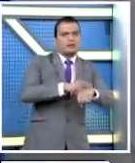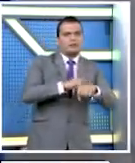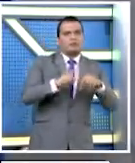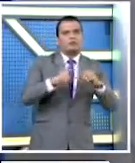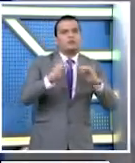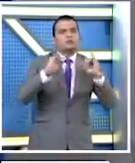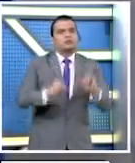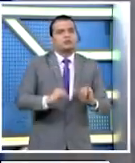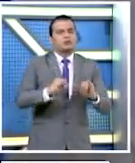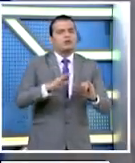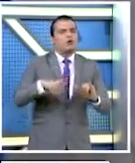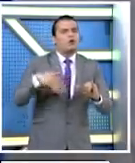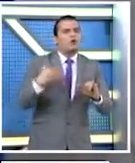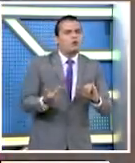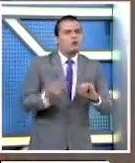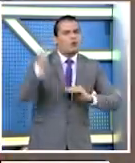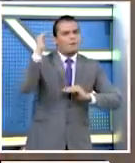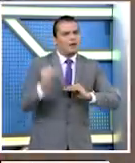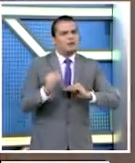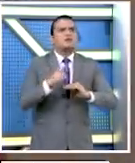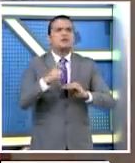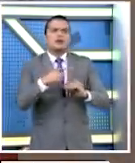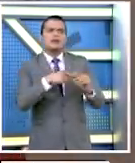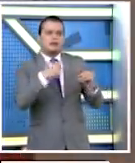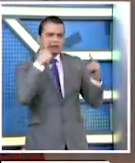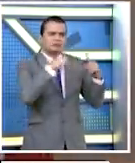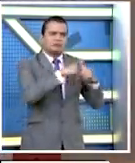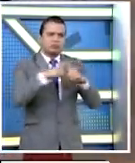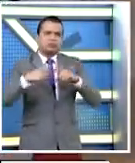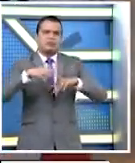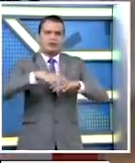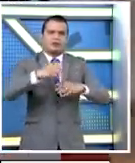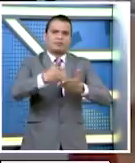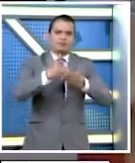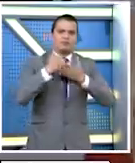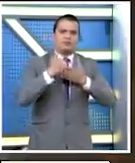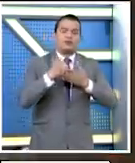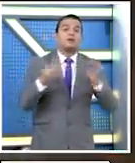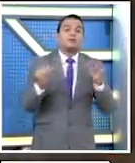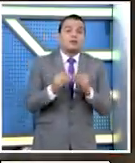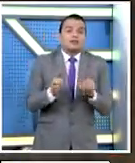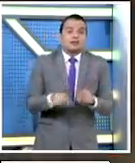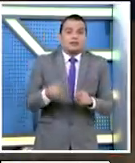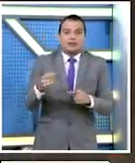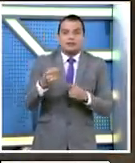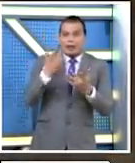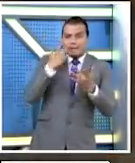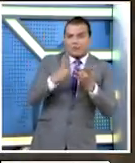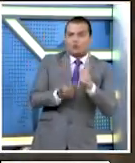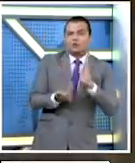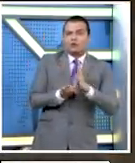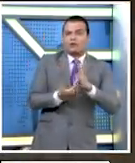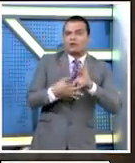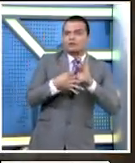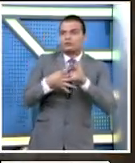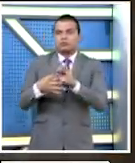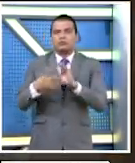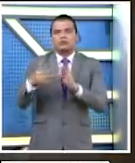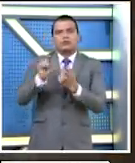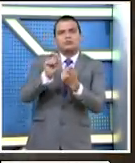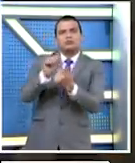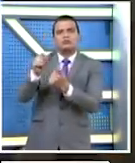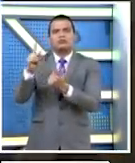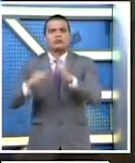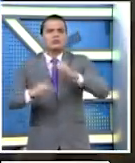sus estados de cuenta mediante estos estudios además esperan poder apoyar las decisiones de inversiones en infraestructura tanto como en urgencia como